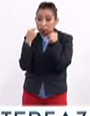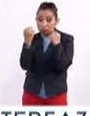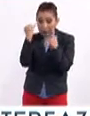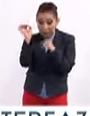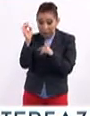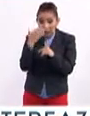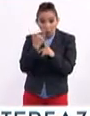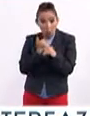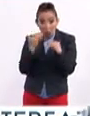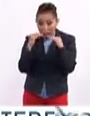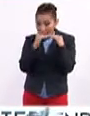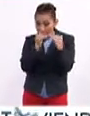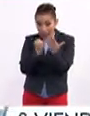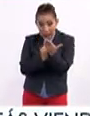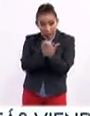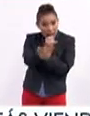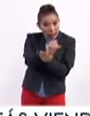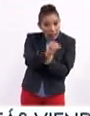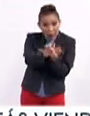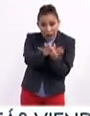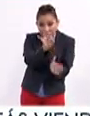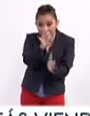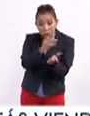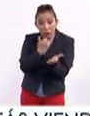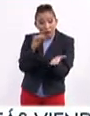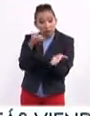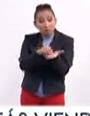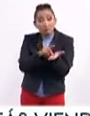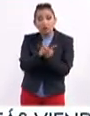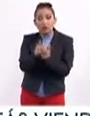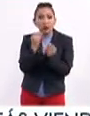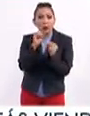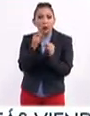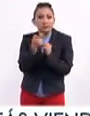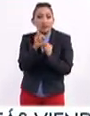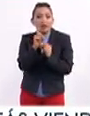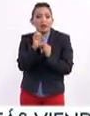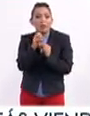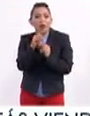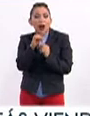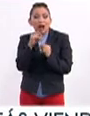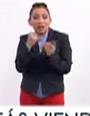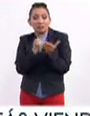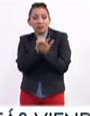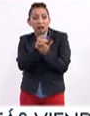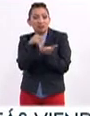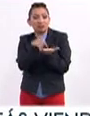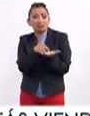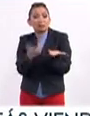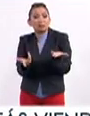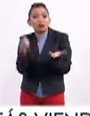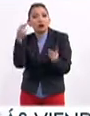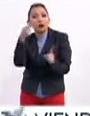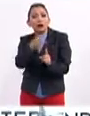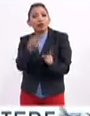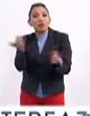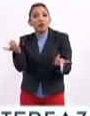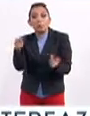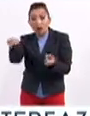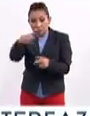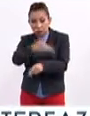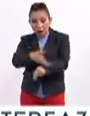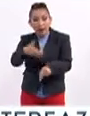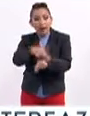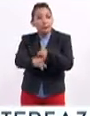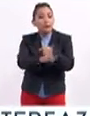en una democracia no están los derechos humanos, pues no es democracia, porque el objetivo de la democracia es